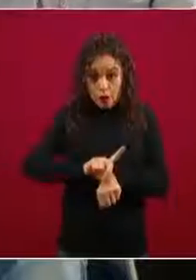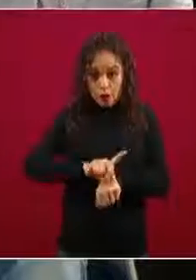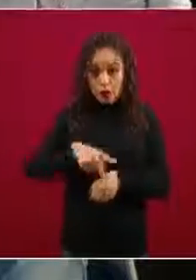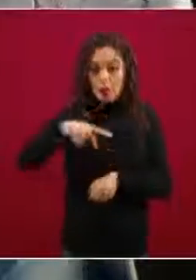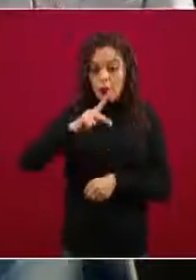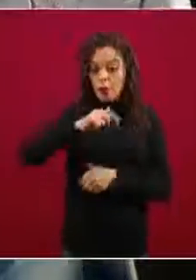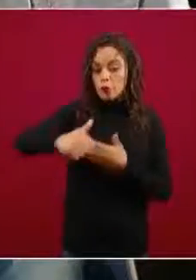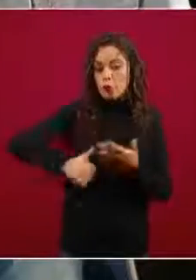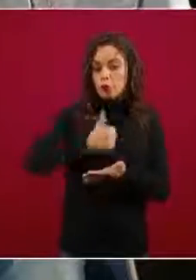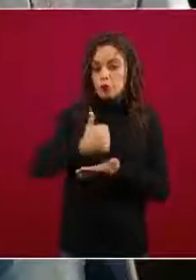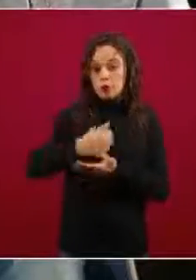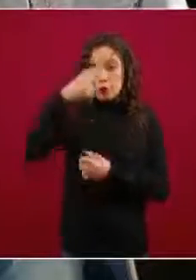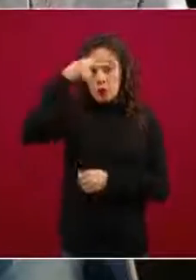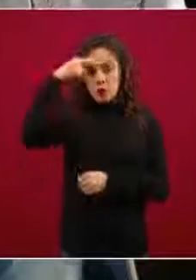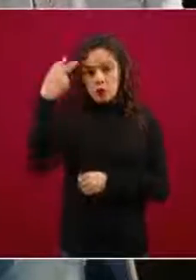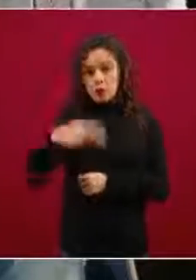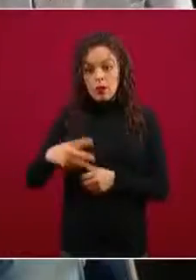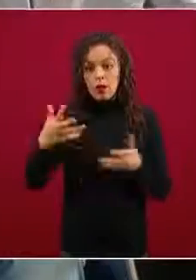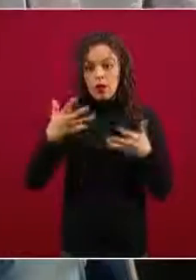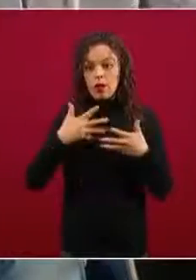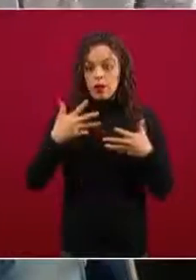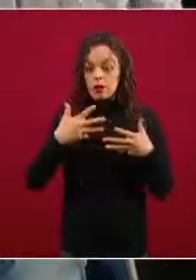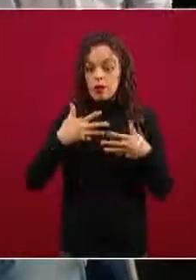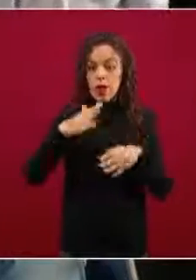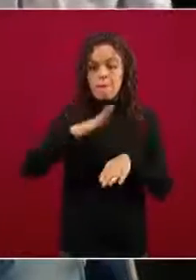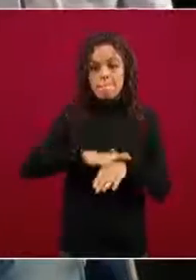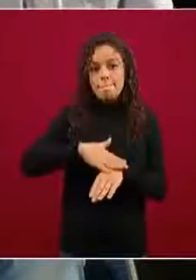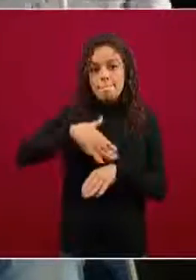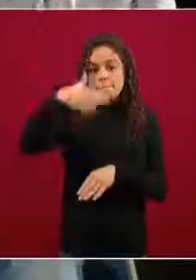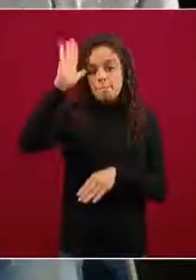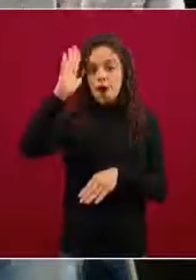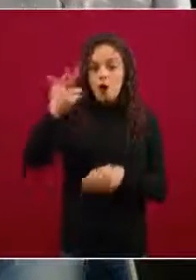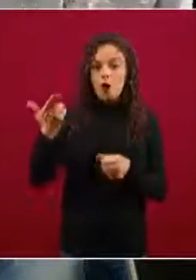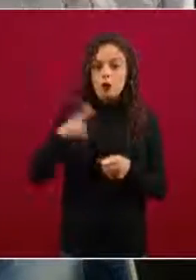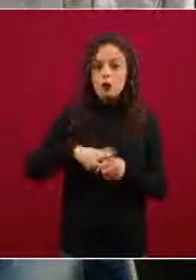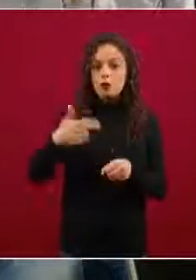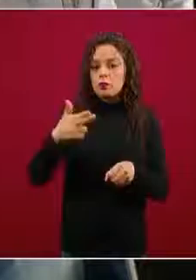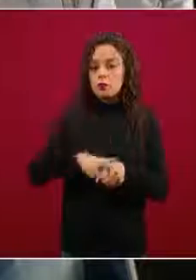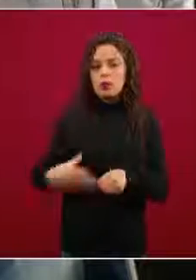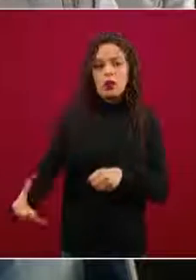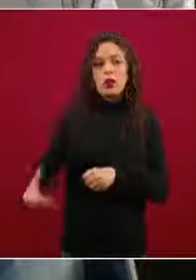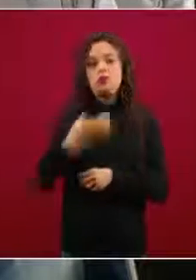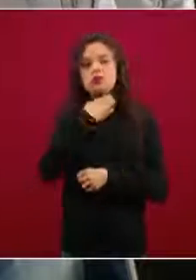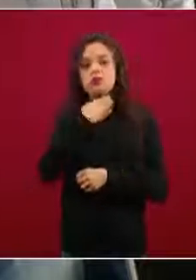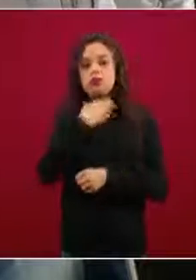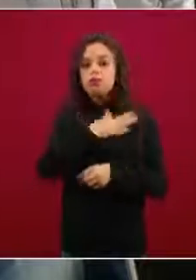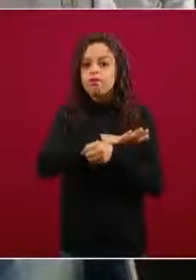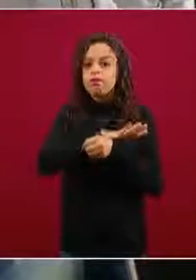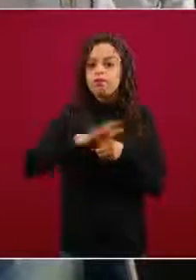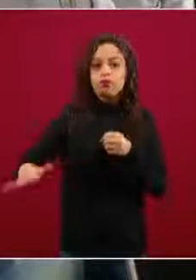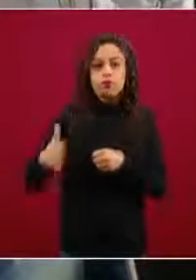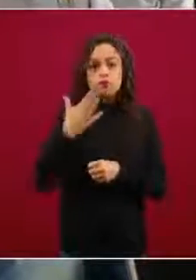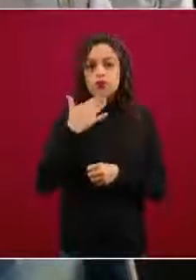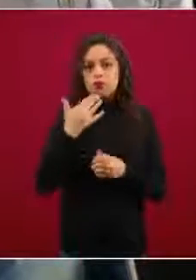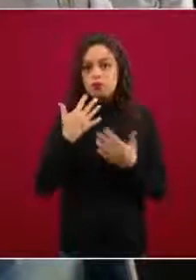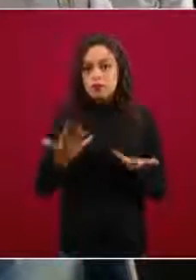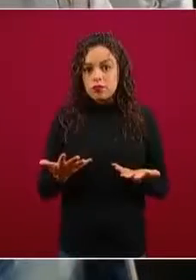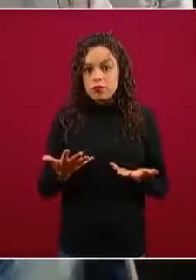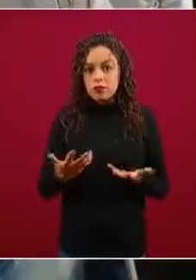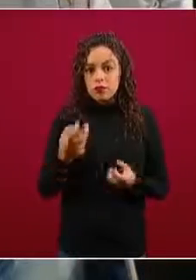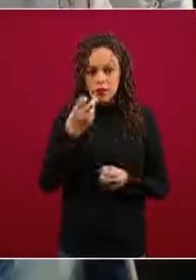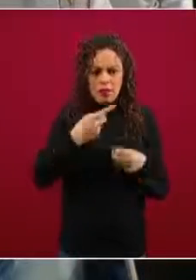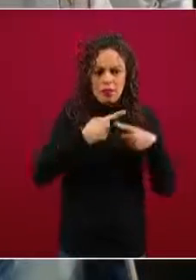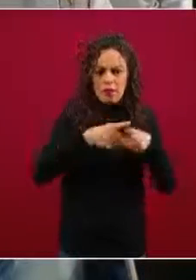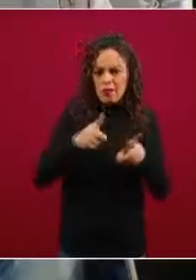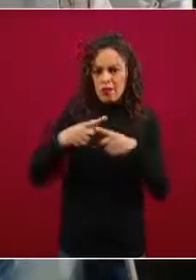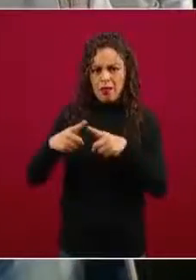hoy reporta más hospitales que no tienen disponibilidad. Quisiera saber cuál es la diferencia entre ese reporte y la app